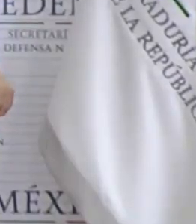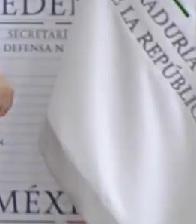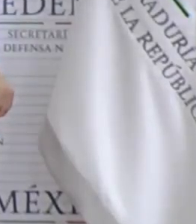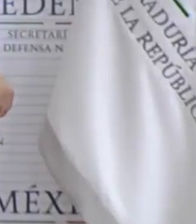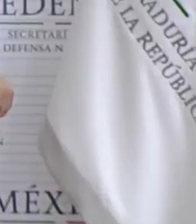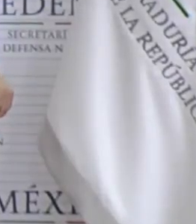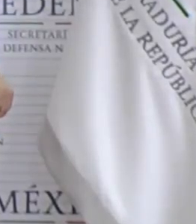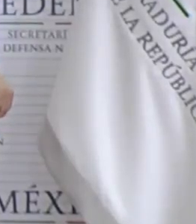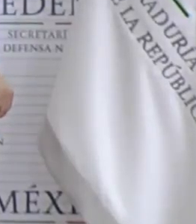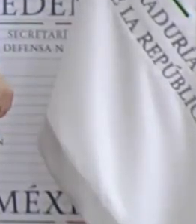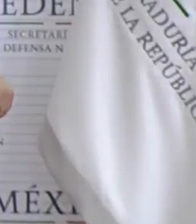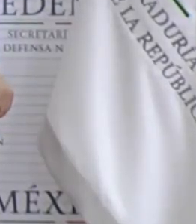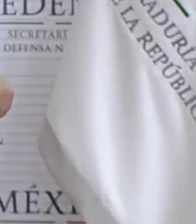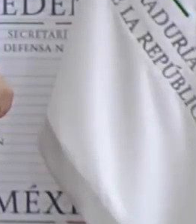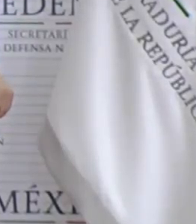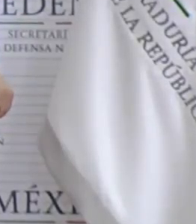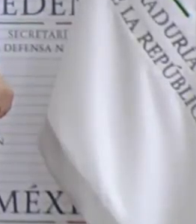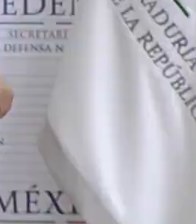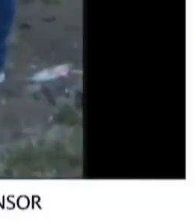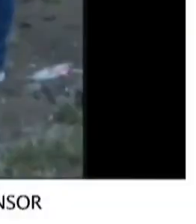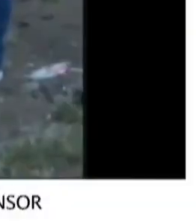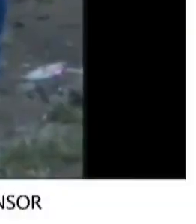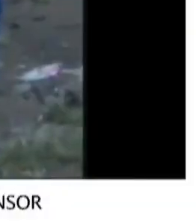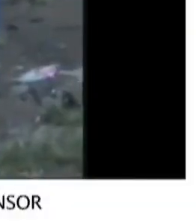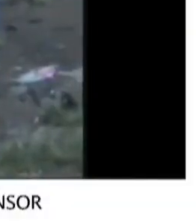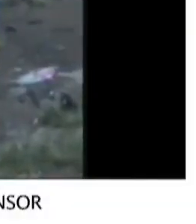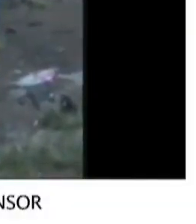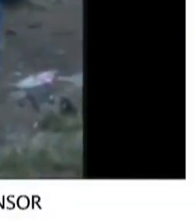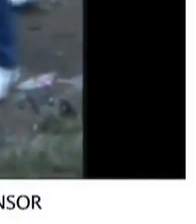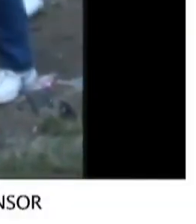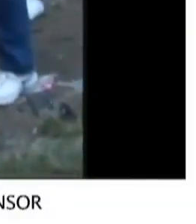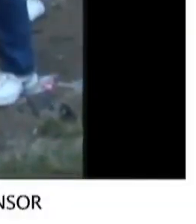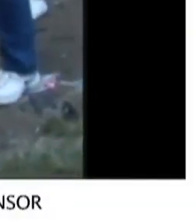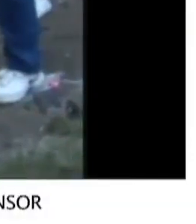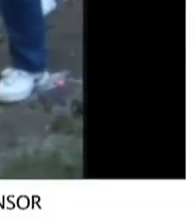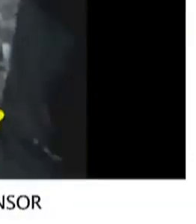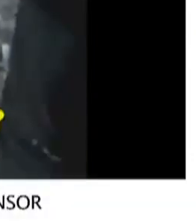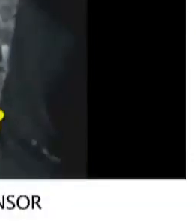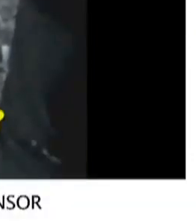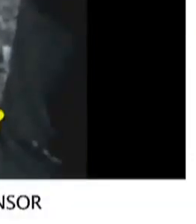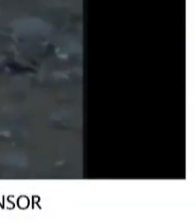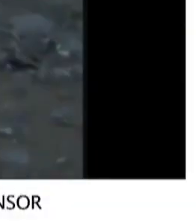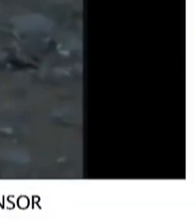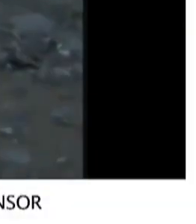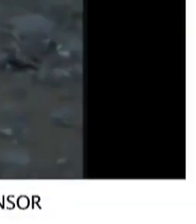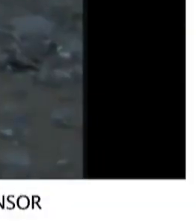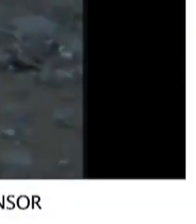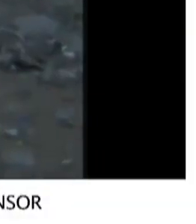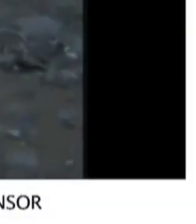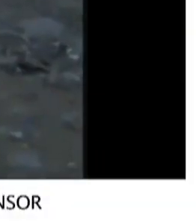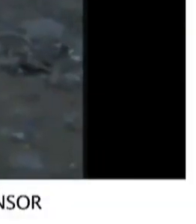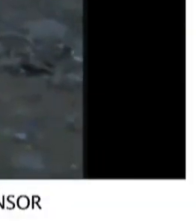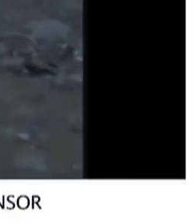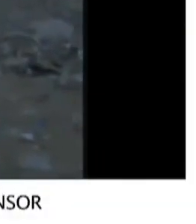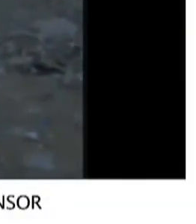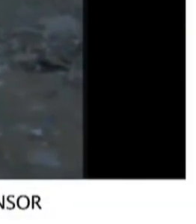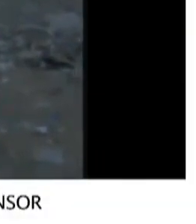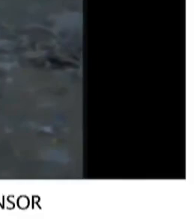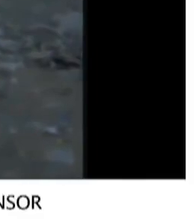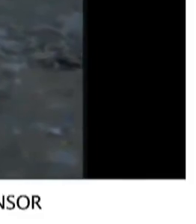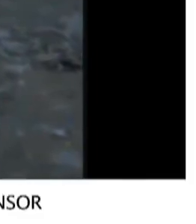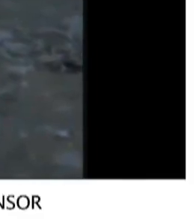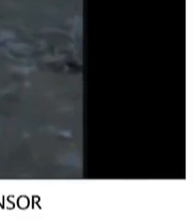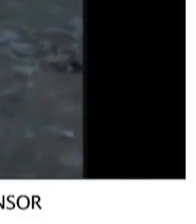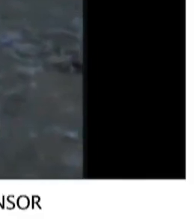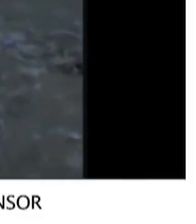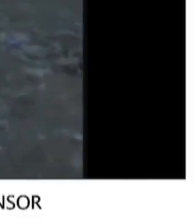caso Ayotzinapa para hacerlo quedar mal y al ejército mexicano en torno a la investigación sobre la desaparición de los